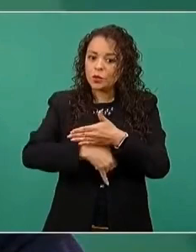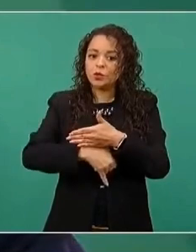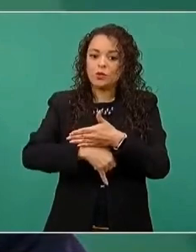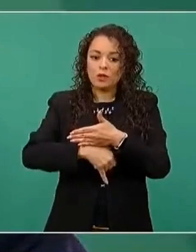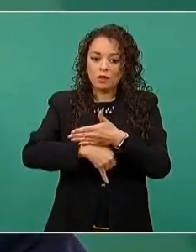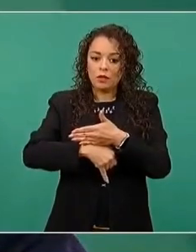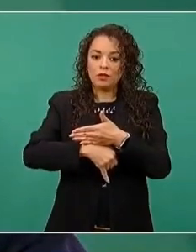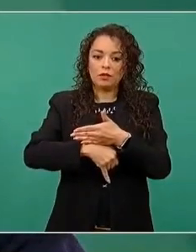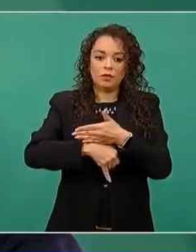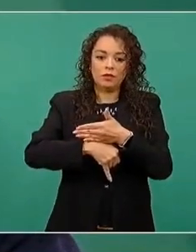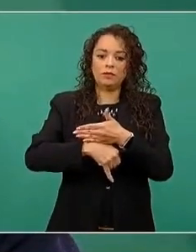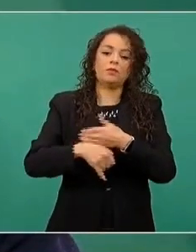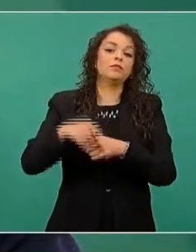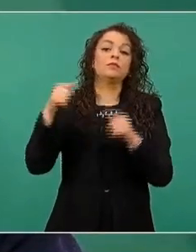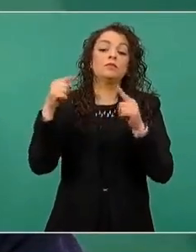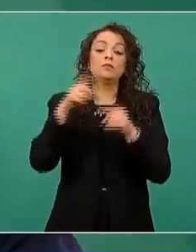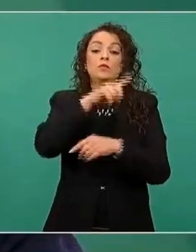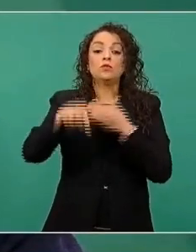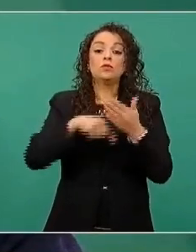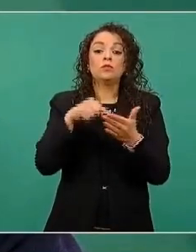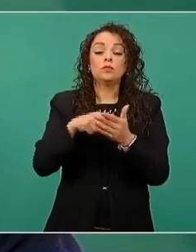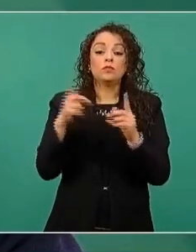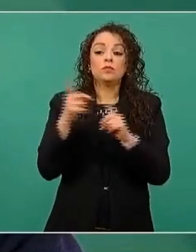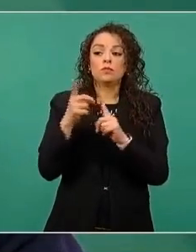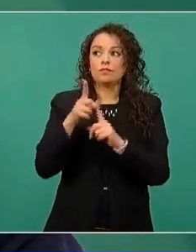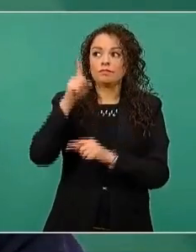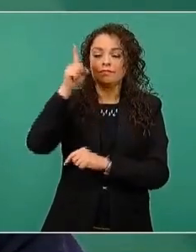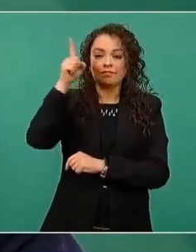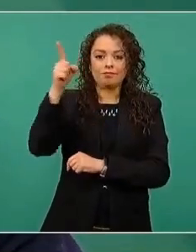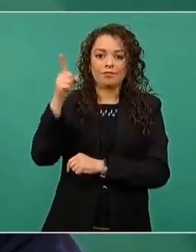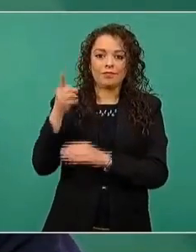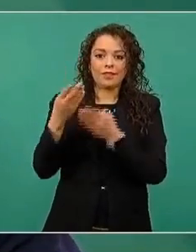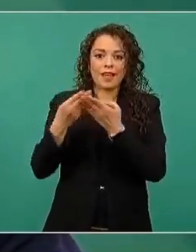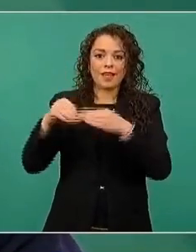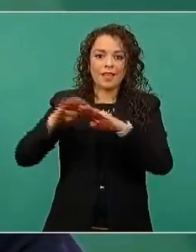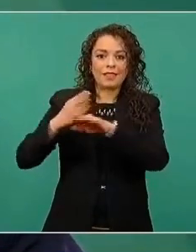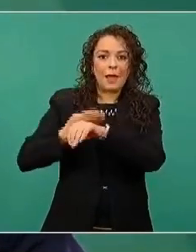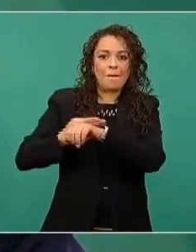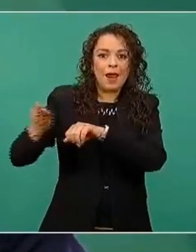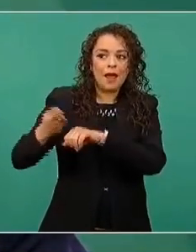fue en la Casa Blanca donde se dio la instrucción